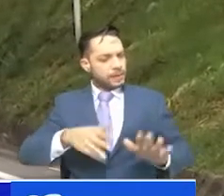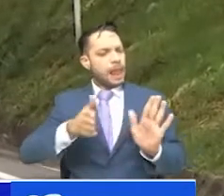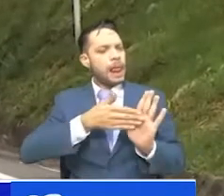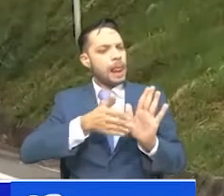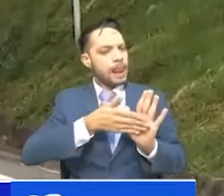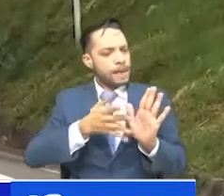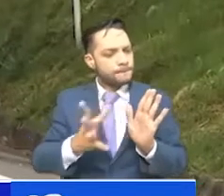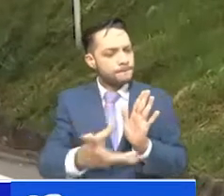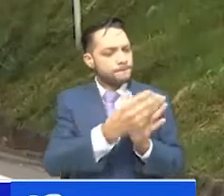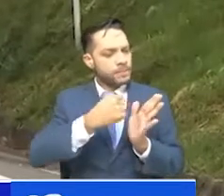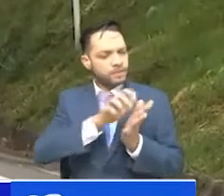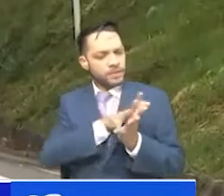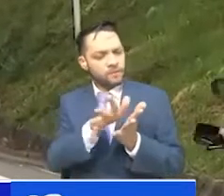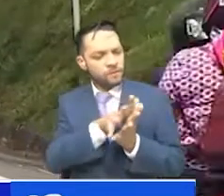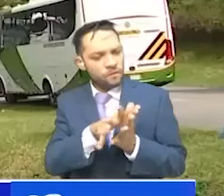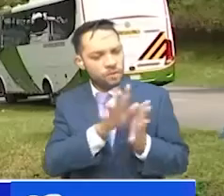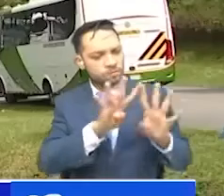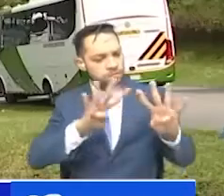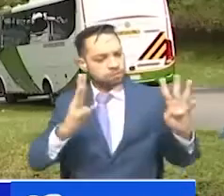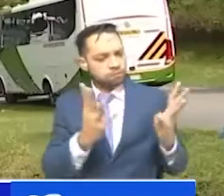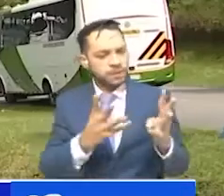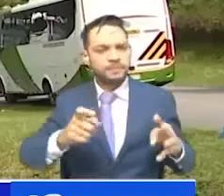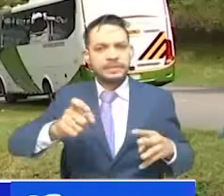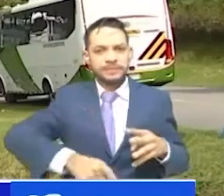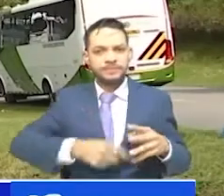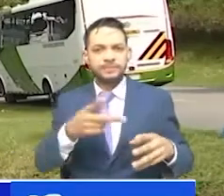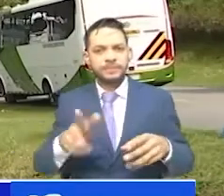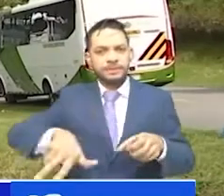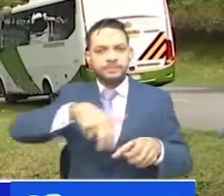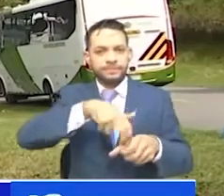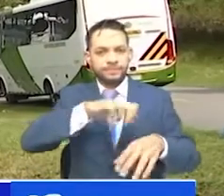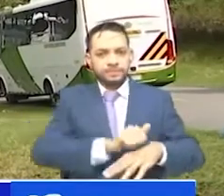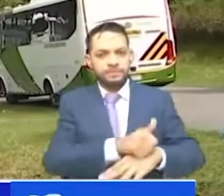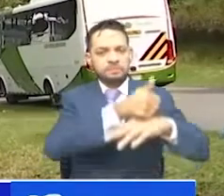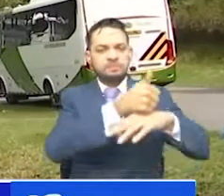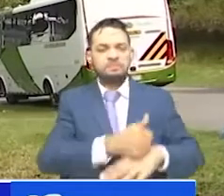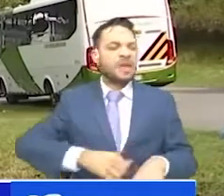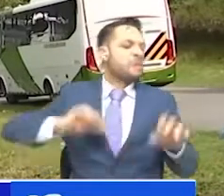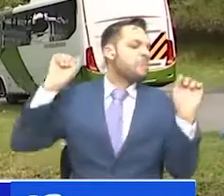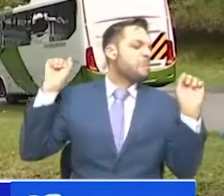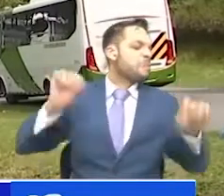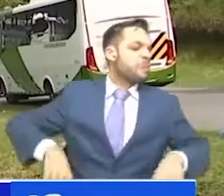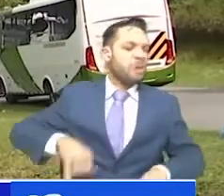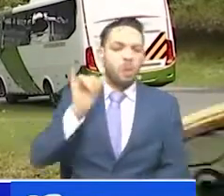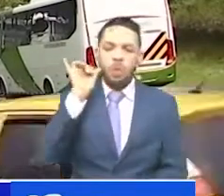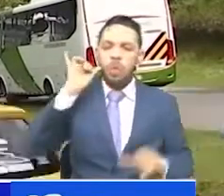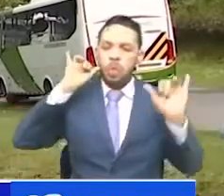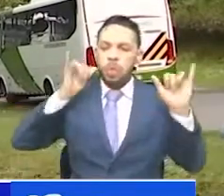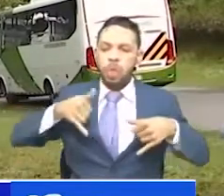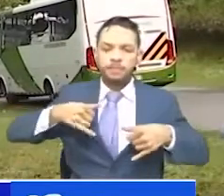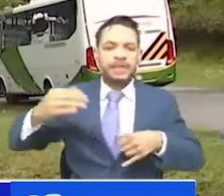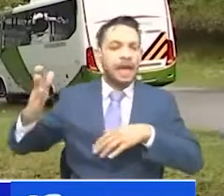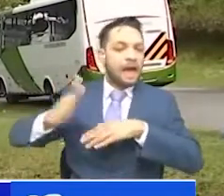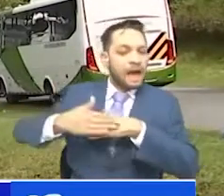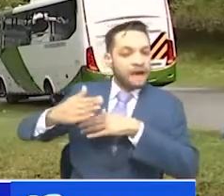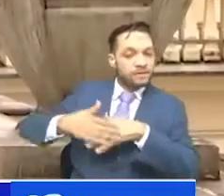fin de atender temas sobre seguridad vial. Al parecer, el mencionado gerente poco le importan los llamados que hace la Asamblea de Caldas. Creo que un par de